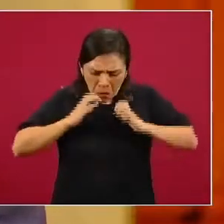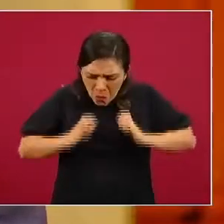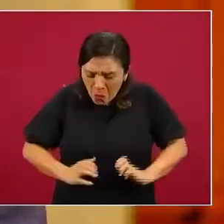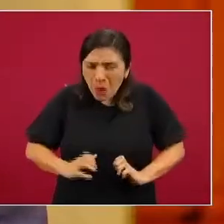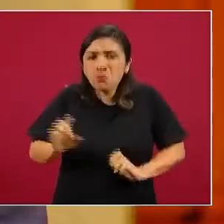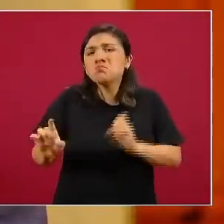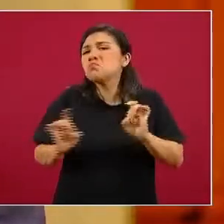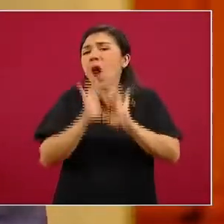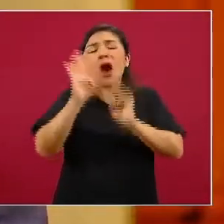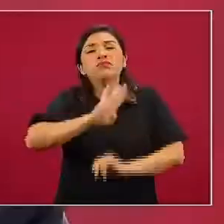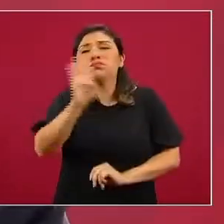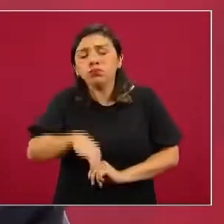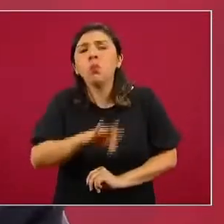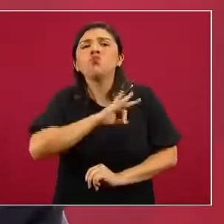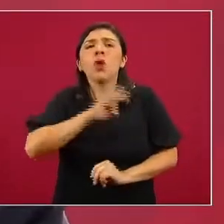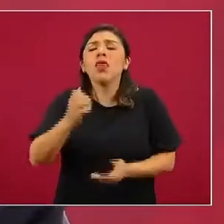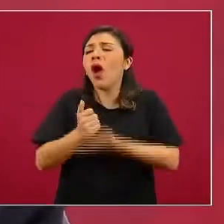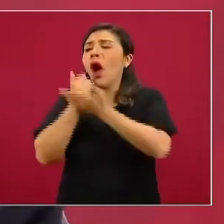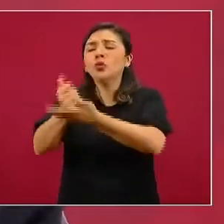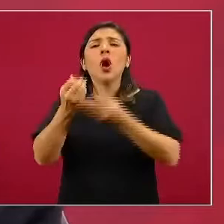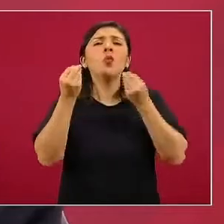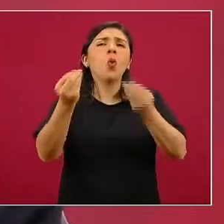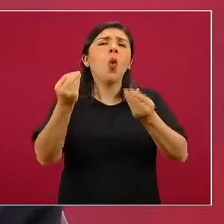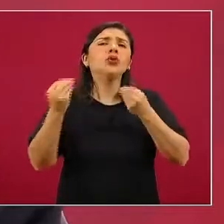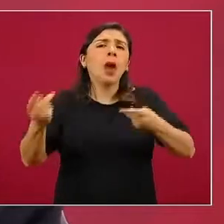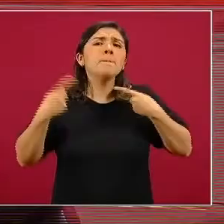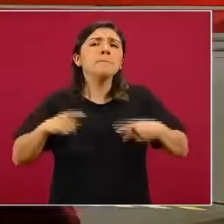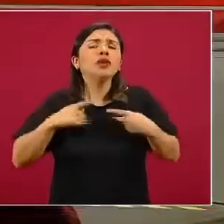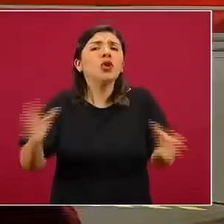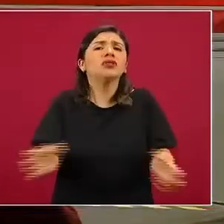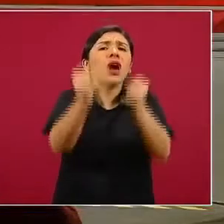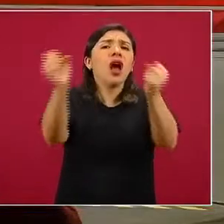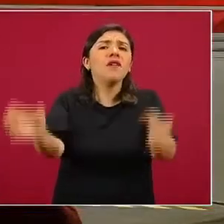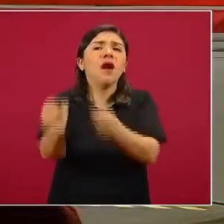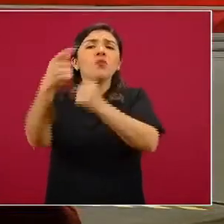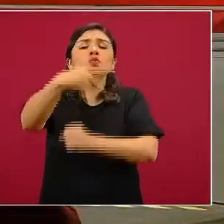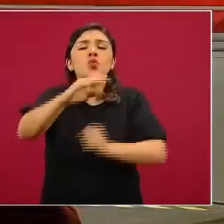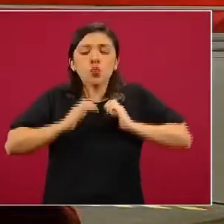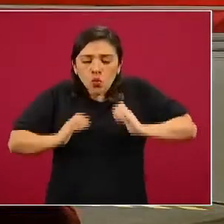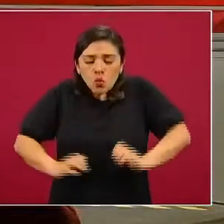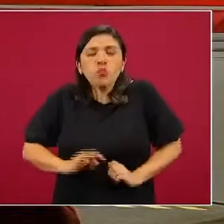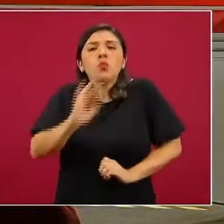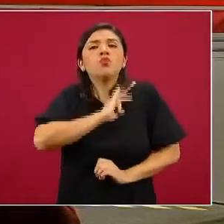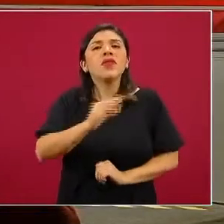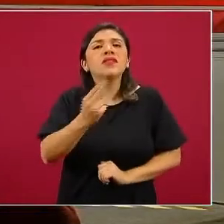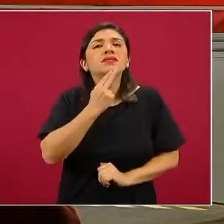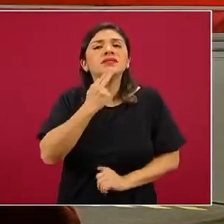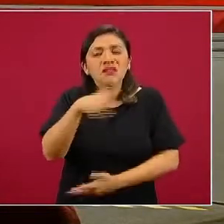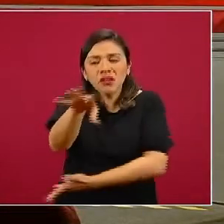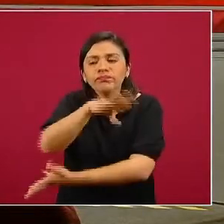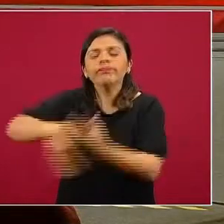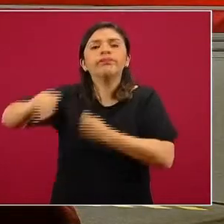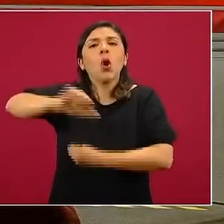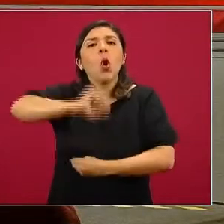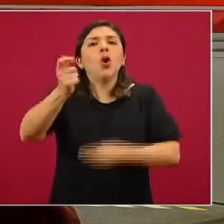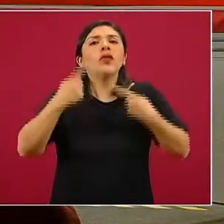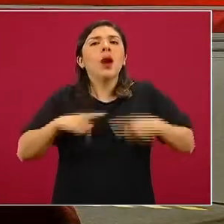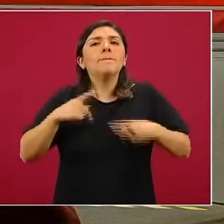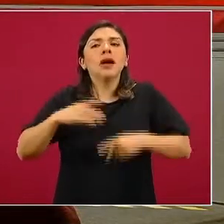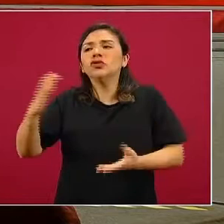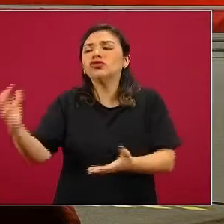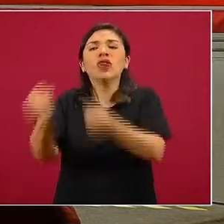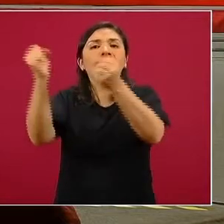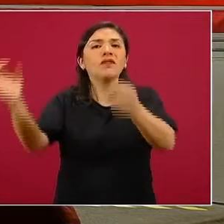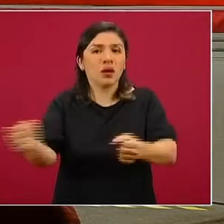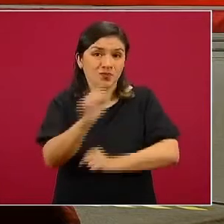pues podríamos salvar muchas vidas en la medida en que nuestros órganos finalmente sirvan para restituir la